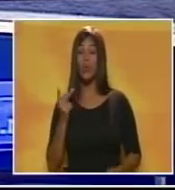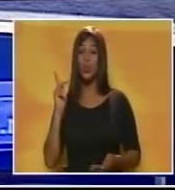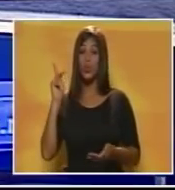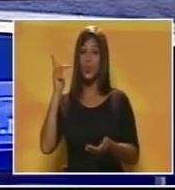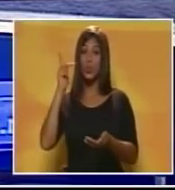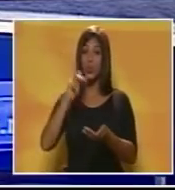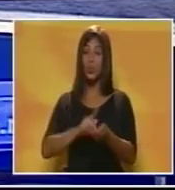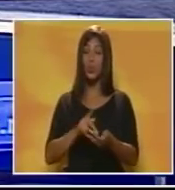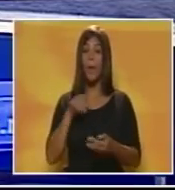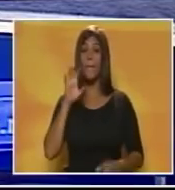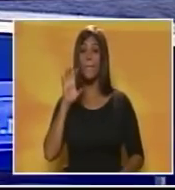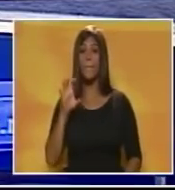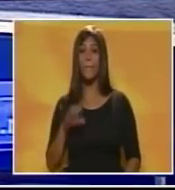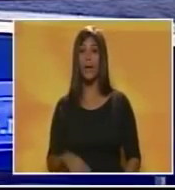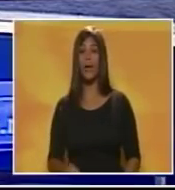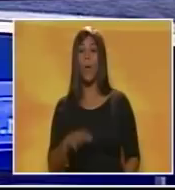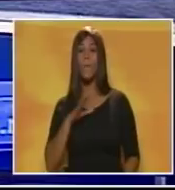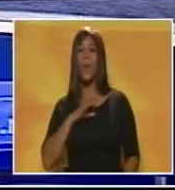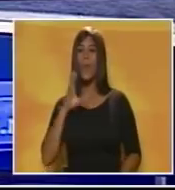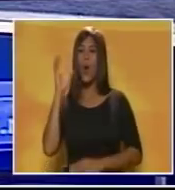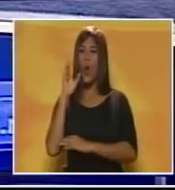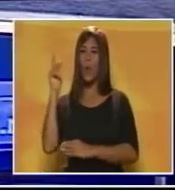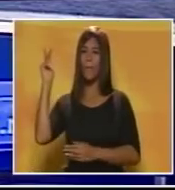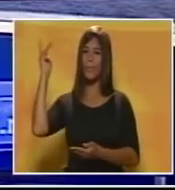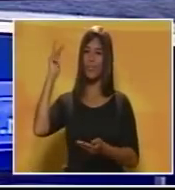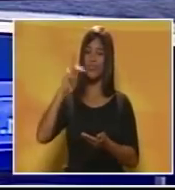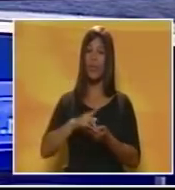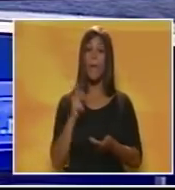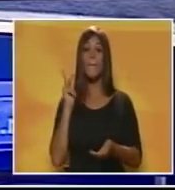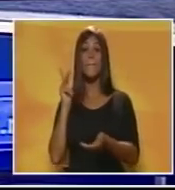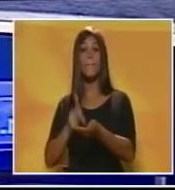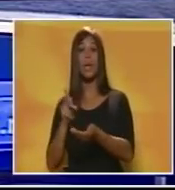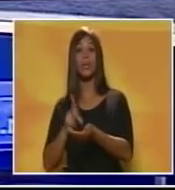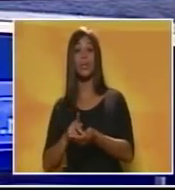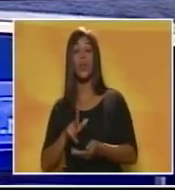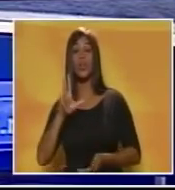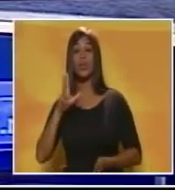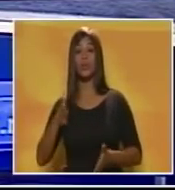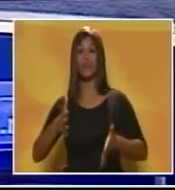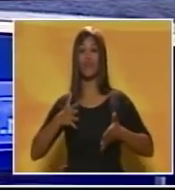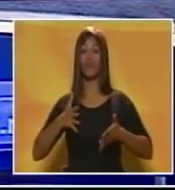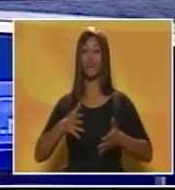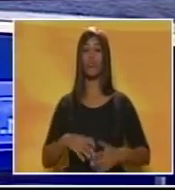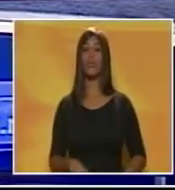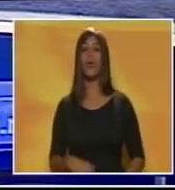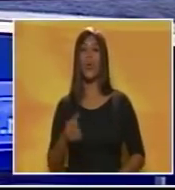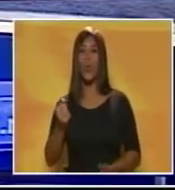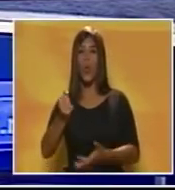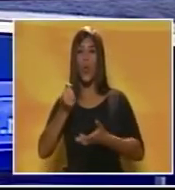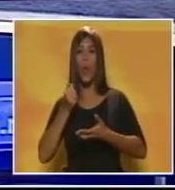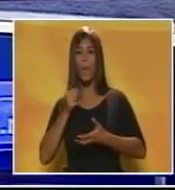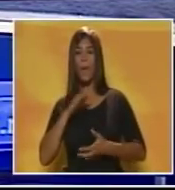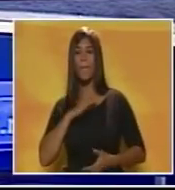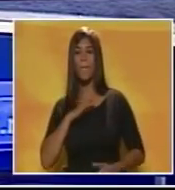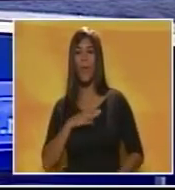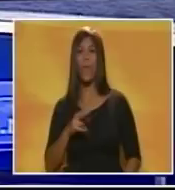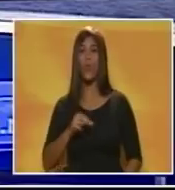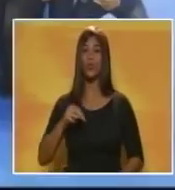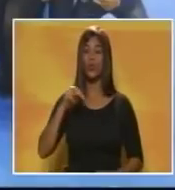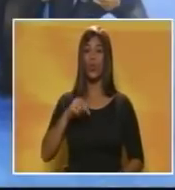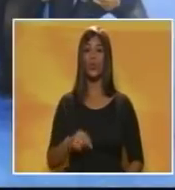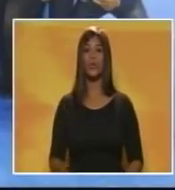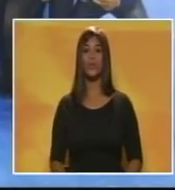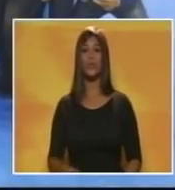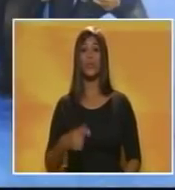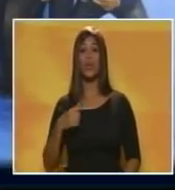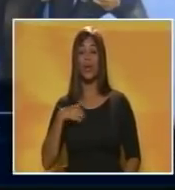país desde el Quindío, Colombia, donde participó y se llevó el tercer puesto de la Copa Merconorte. Los